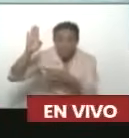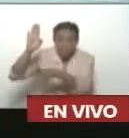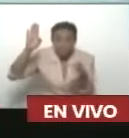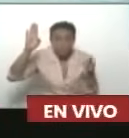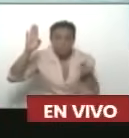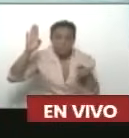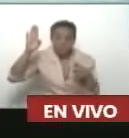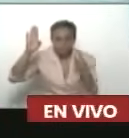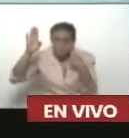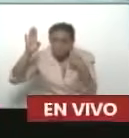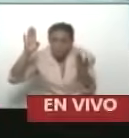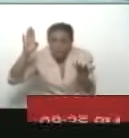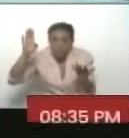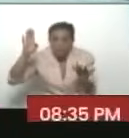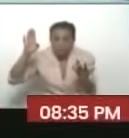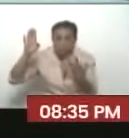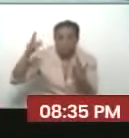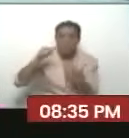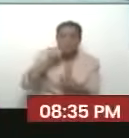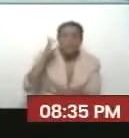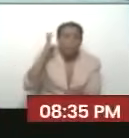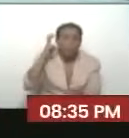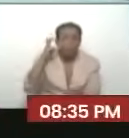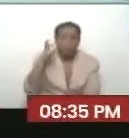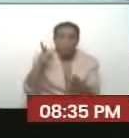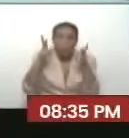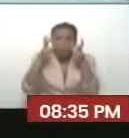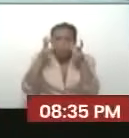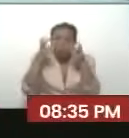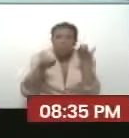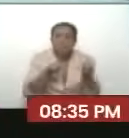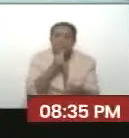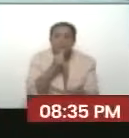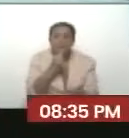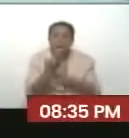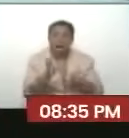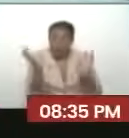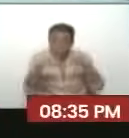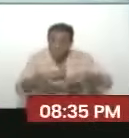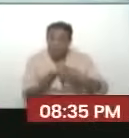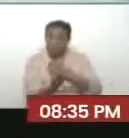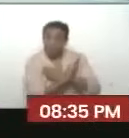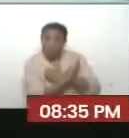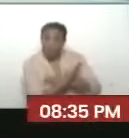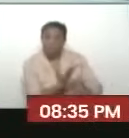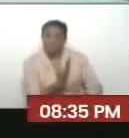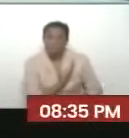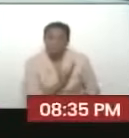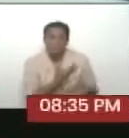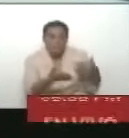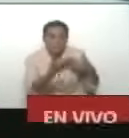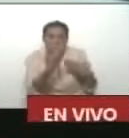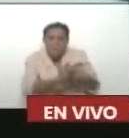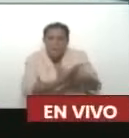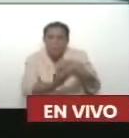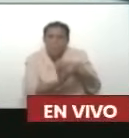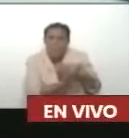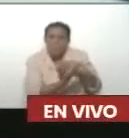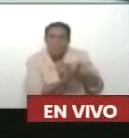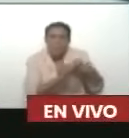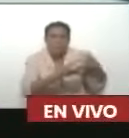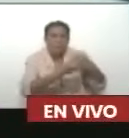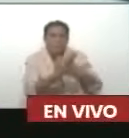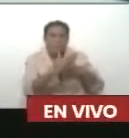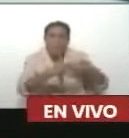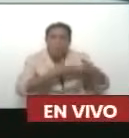¿Quién nos ve? ¿Quién nos oye? ¿Quién? ¿Tú, Julio? ¿Estás de acuerdo con las sanciones? ¿Tú estás de acuerdo con las